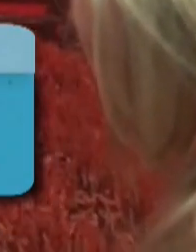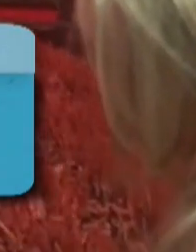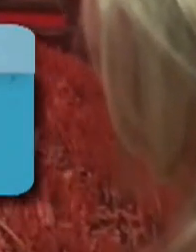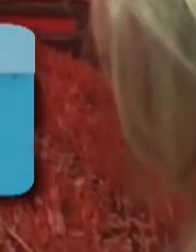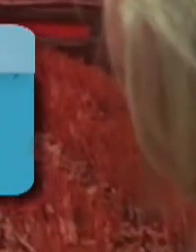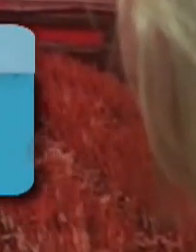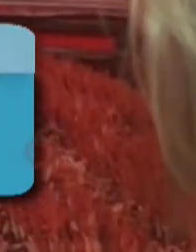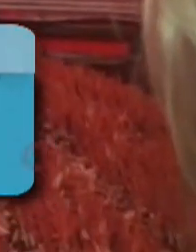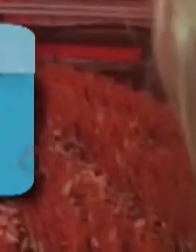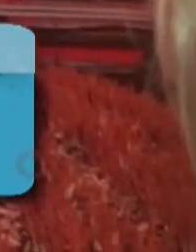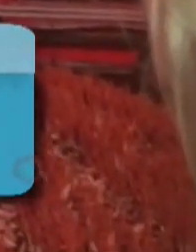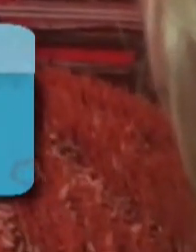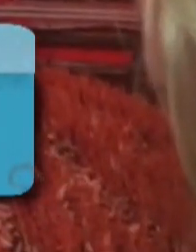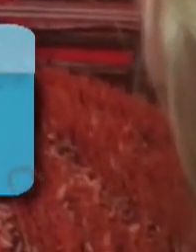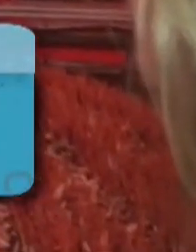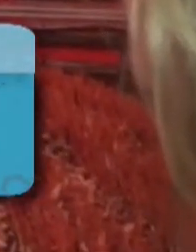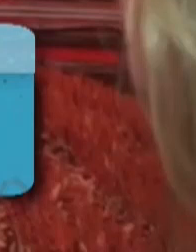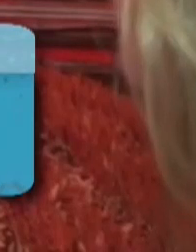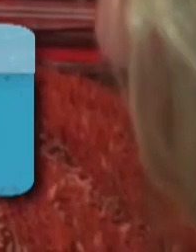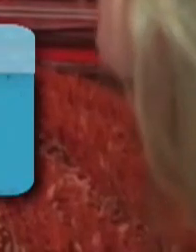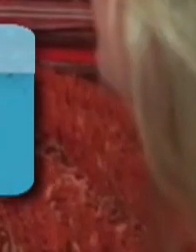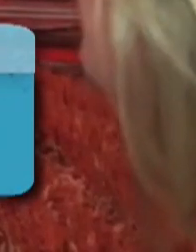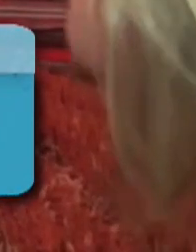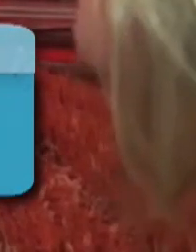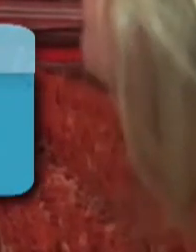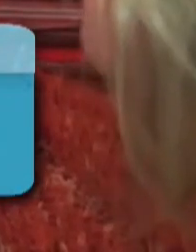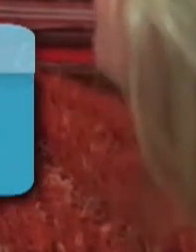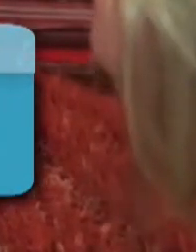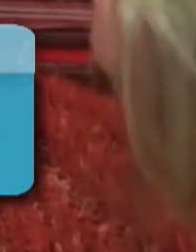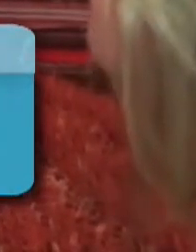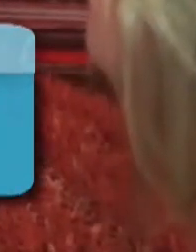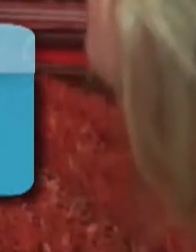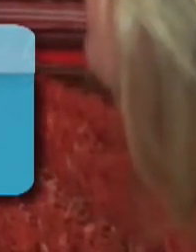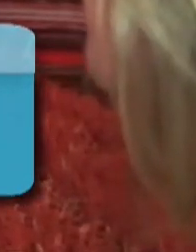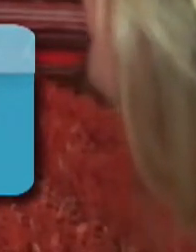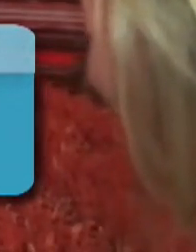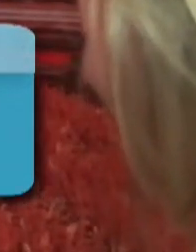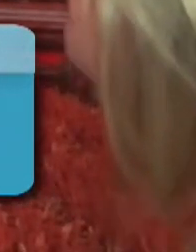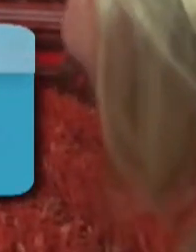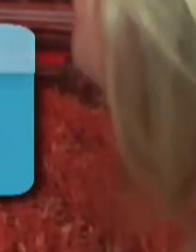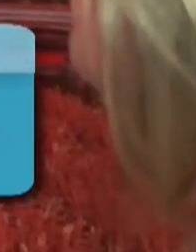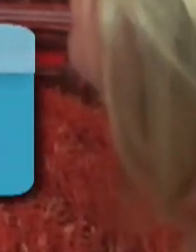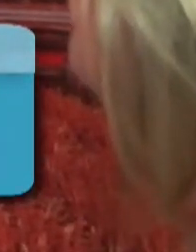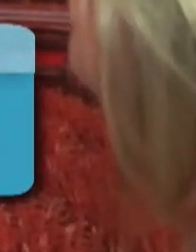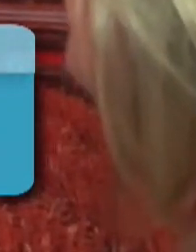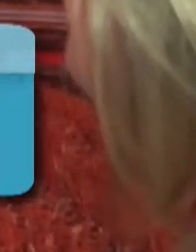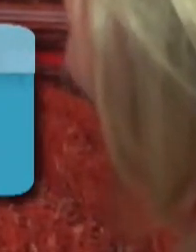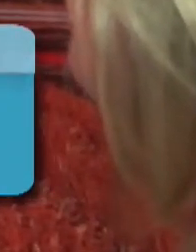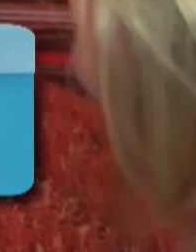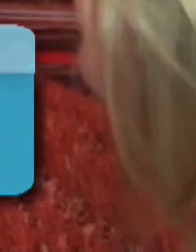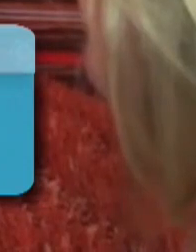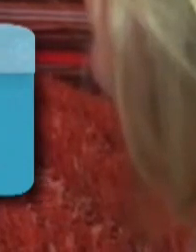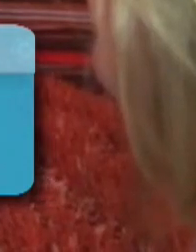los cereales que se utiliza básicamente, tiene muchos usos en el mundo, se usa para alimentación humana, se utiliza